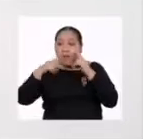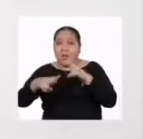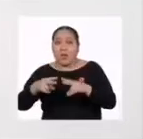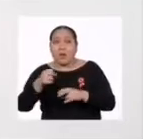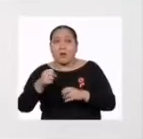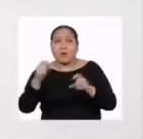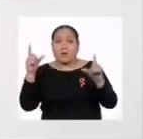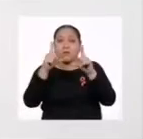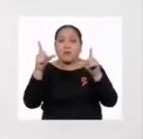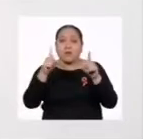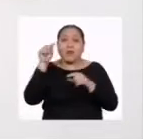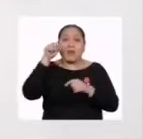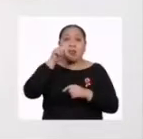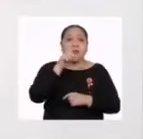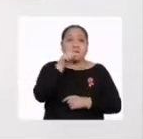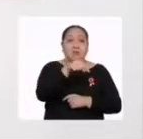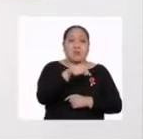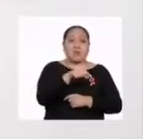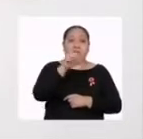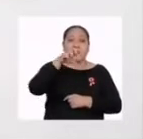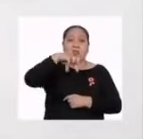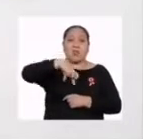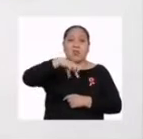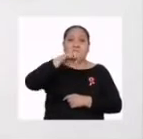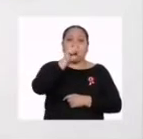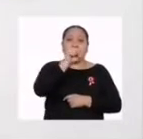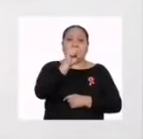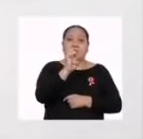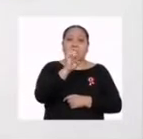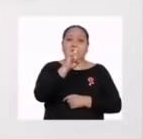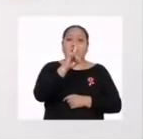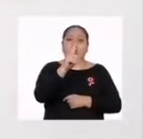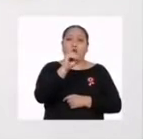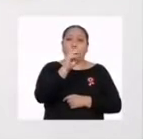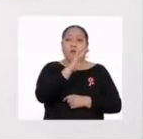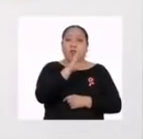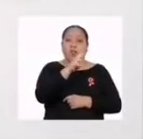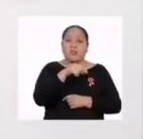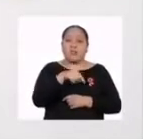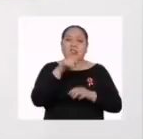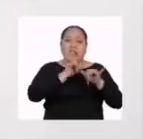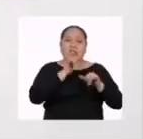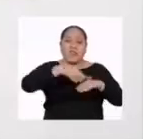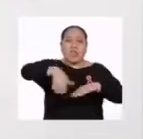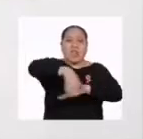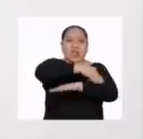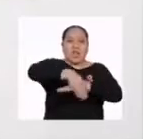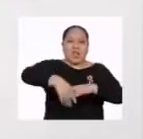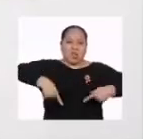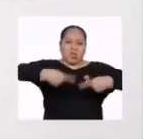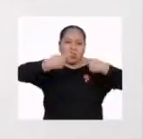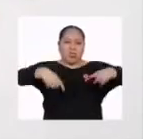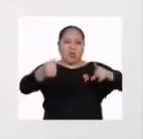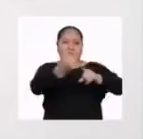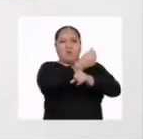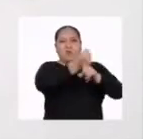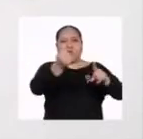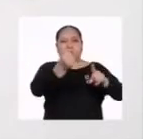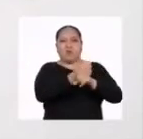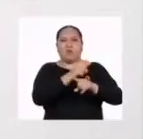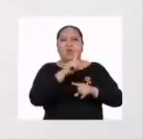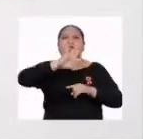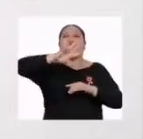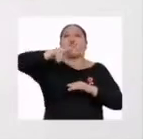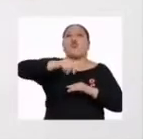televisión que los pseudobarristas merodeaban la calle por un buen rato. Se armaban grescas en plena vía pública y a veces cometían